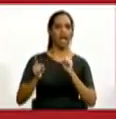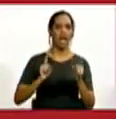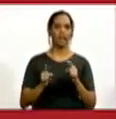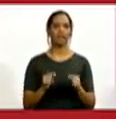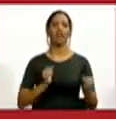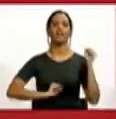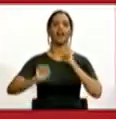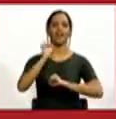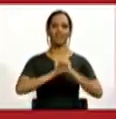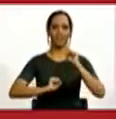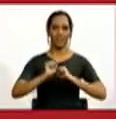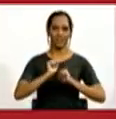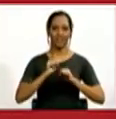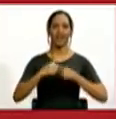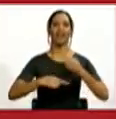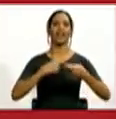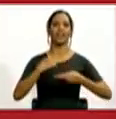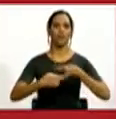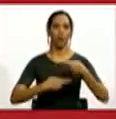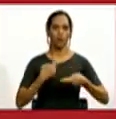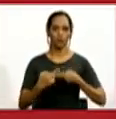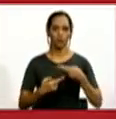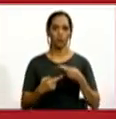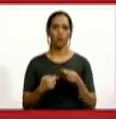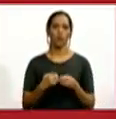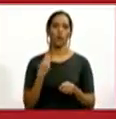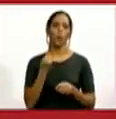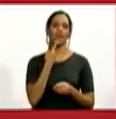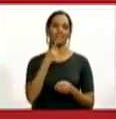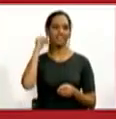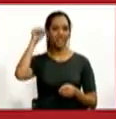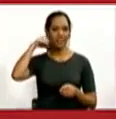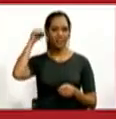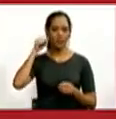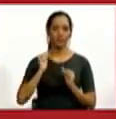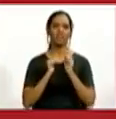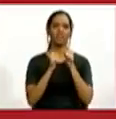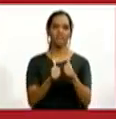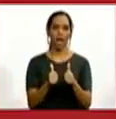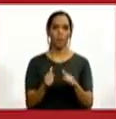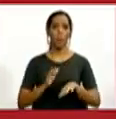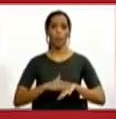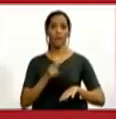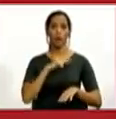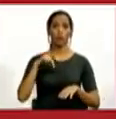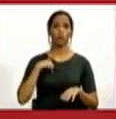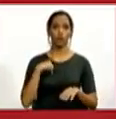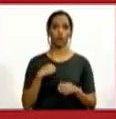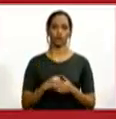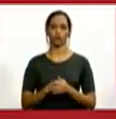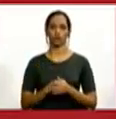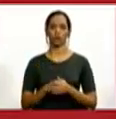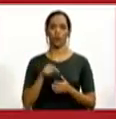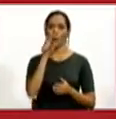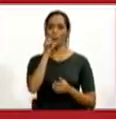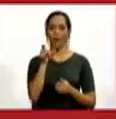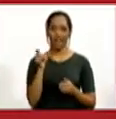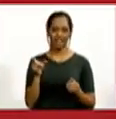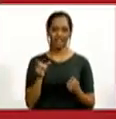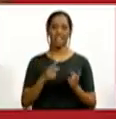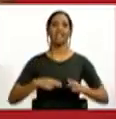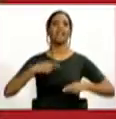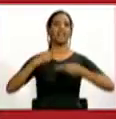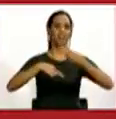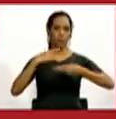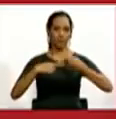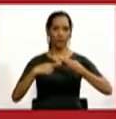a defender a la revolución, por como decía ese video con que iniciamos. Porque nosotros somos la generación que no vamos a dejar perder la lucha